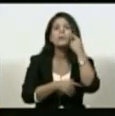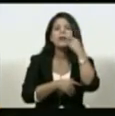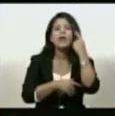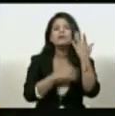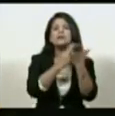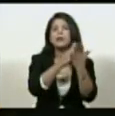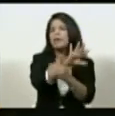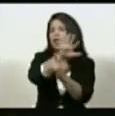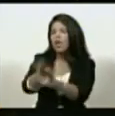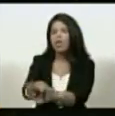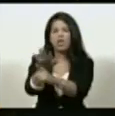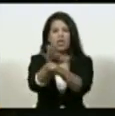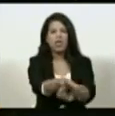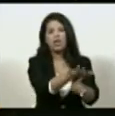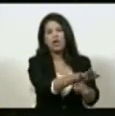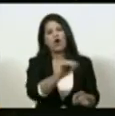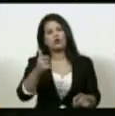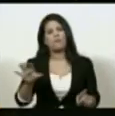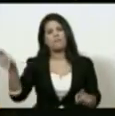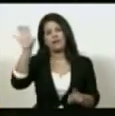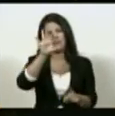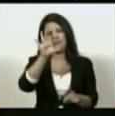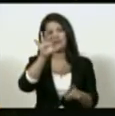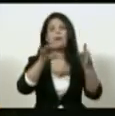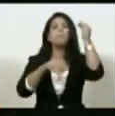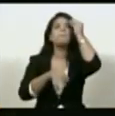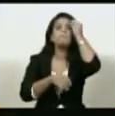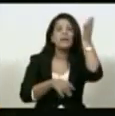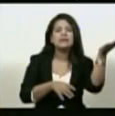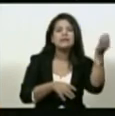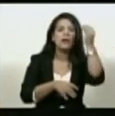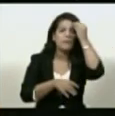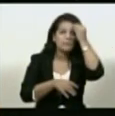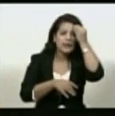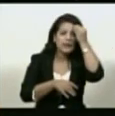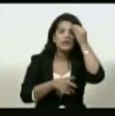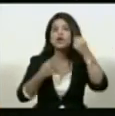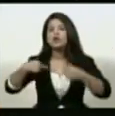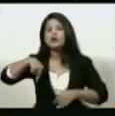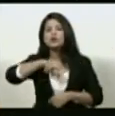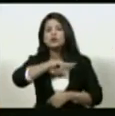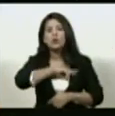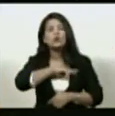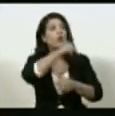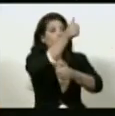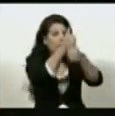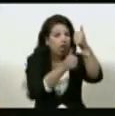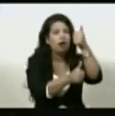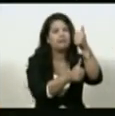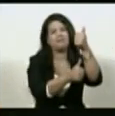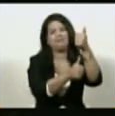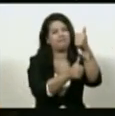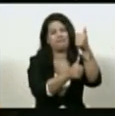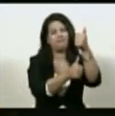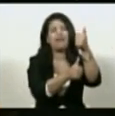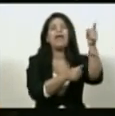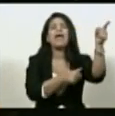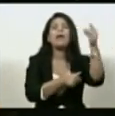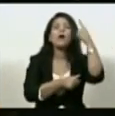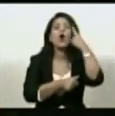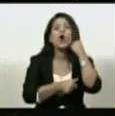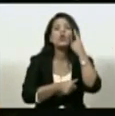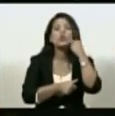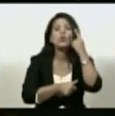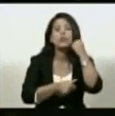naciones en sus relaciones internacionales y cree que va a recibir como respuesta la subordinación a la que está